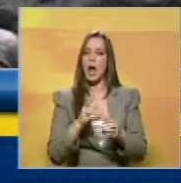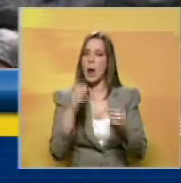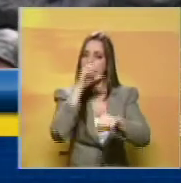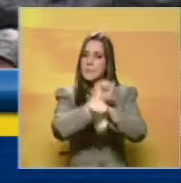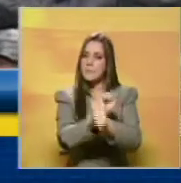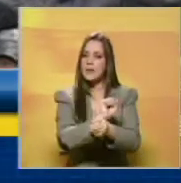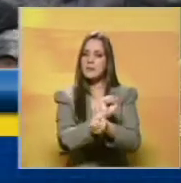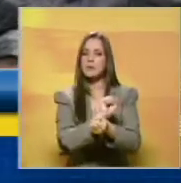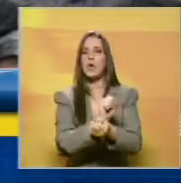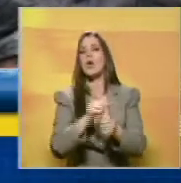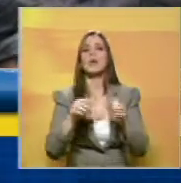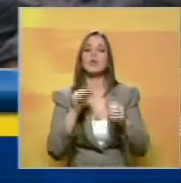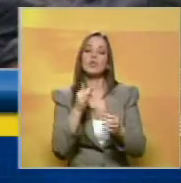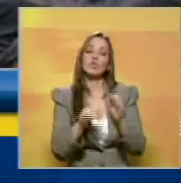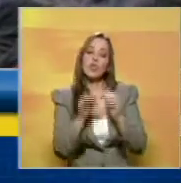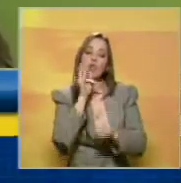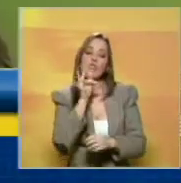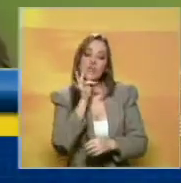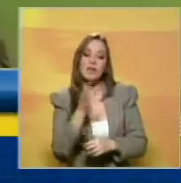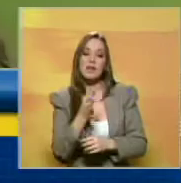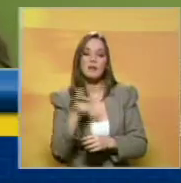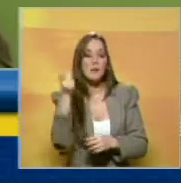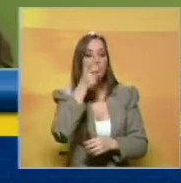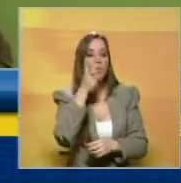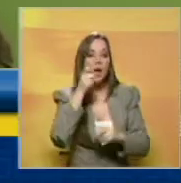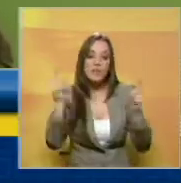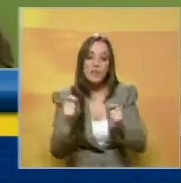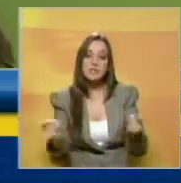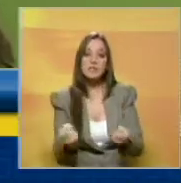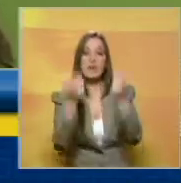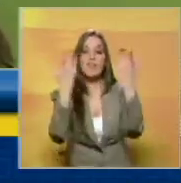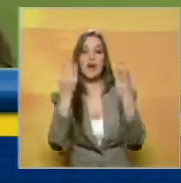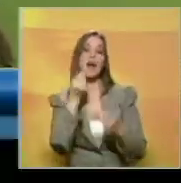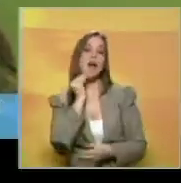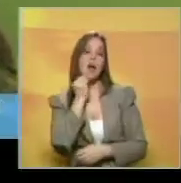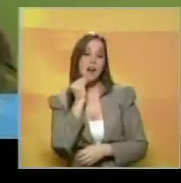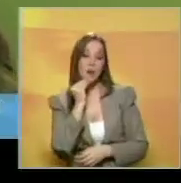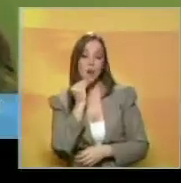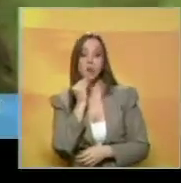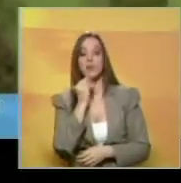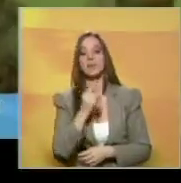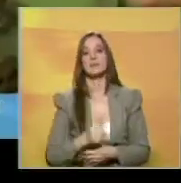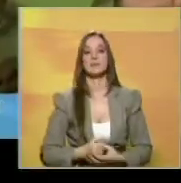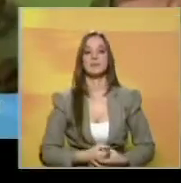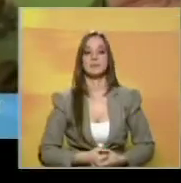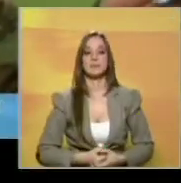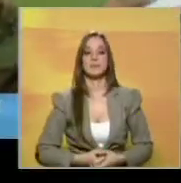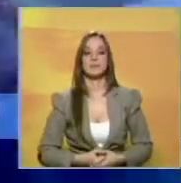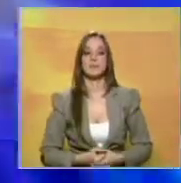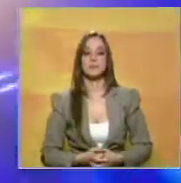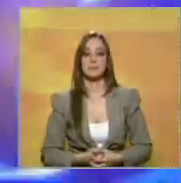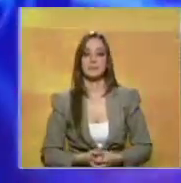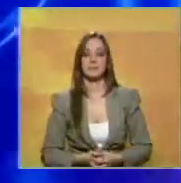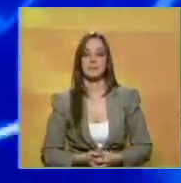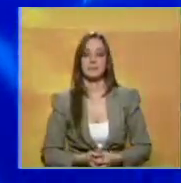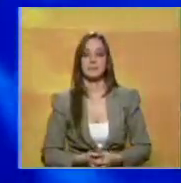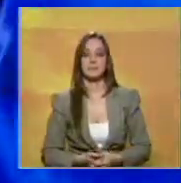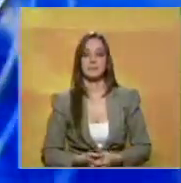radical, mantiene todas las opciones para el rescate de las menores, según un portavoz gubernamental.